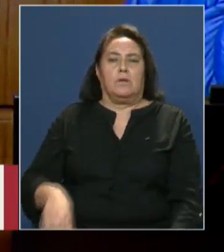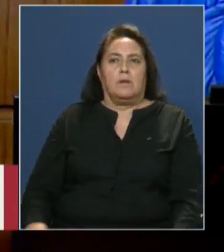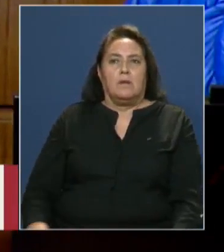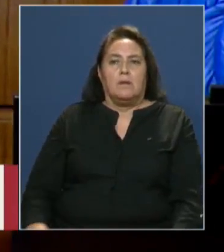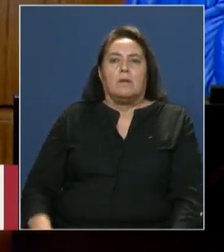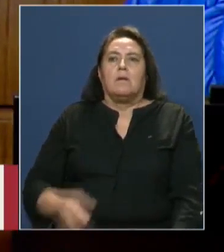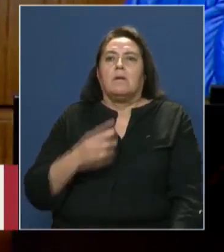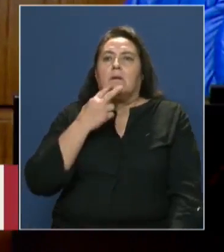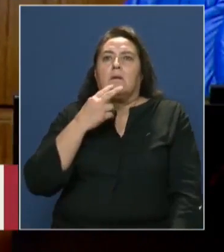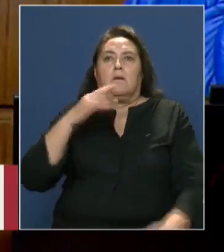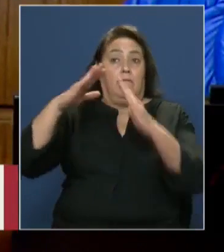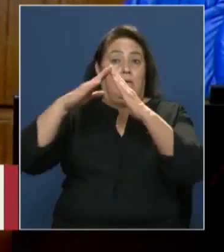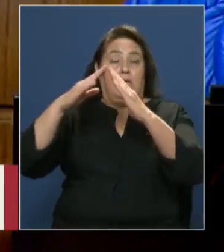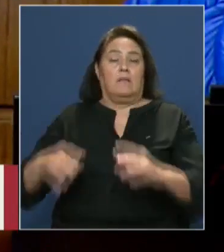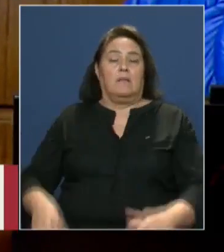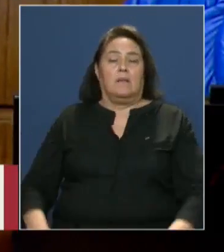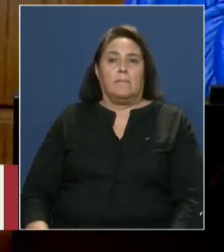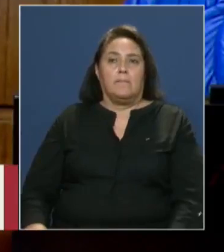de vivienda,